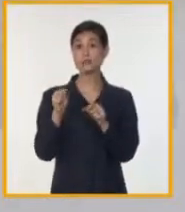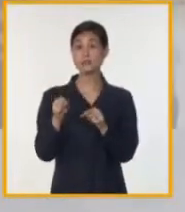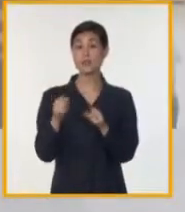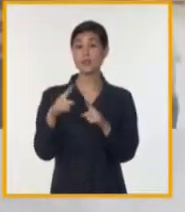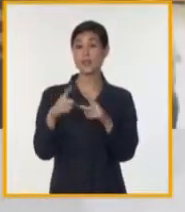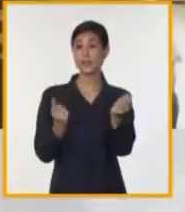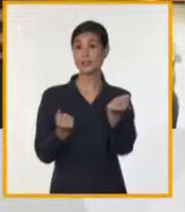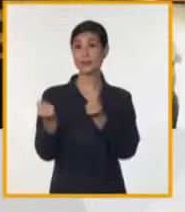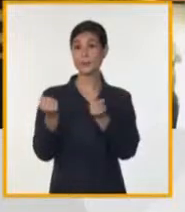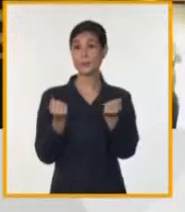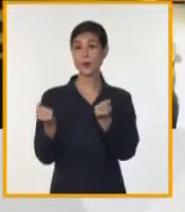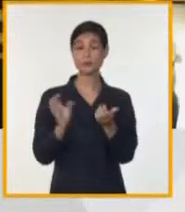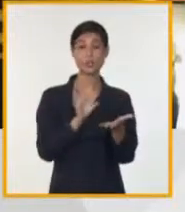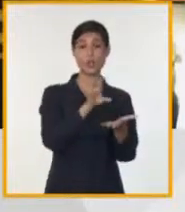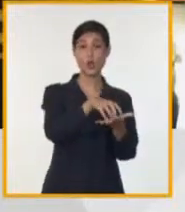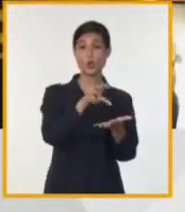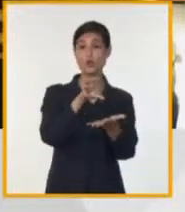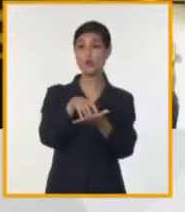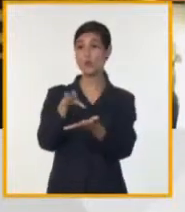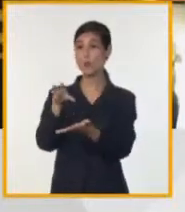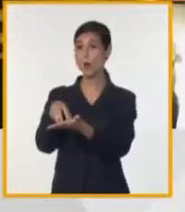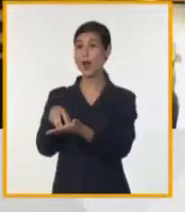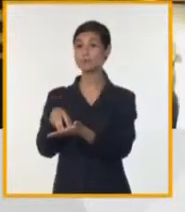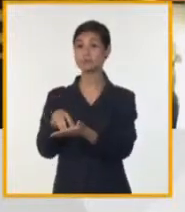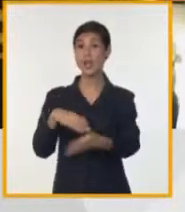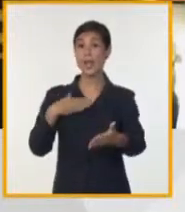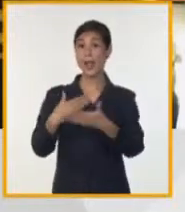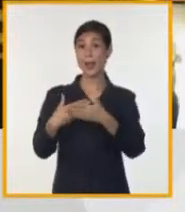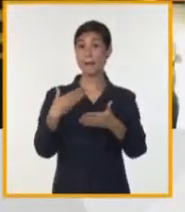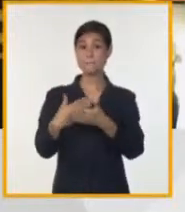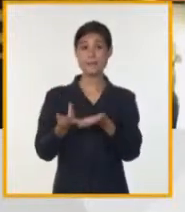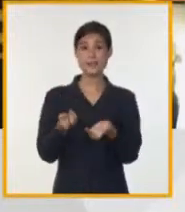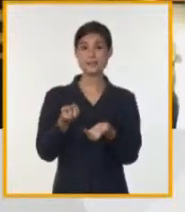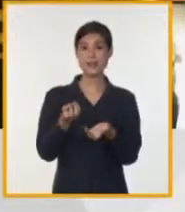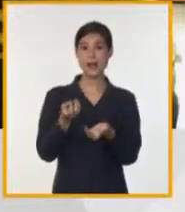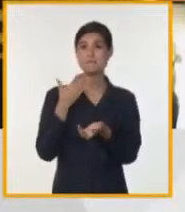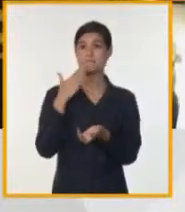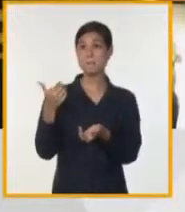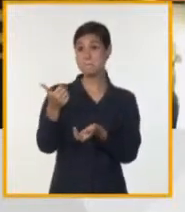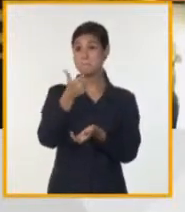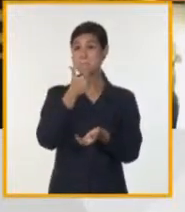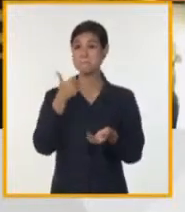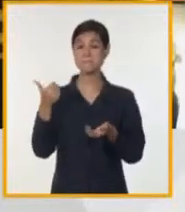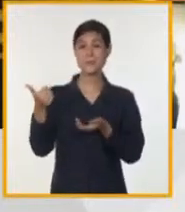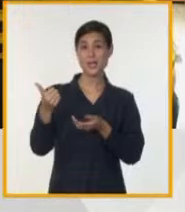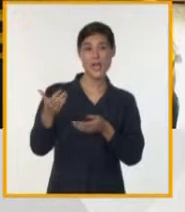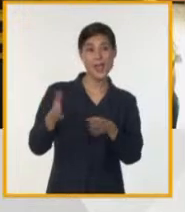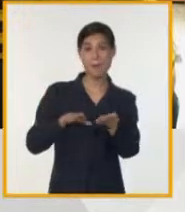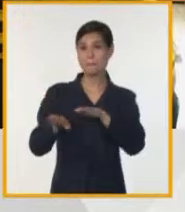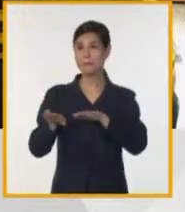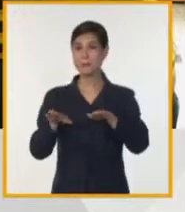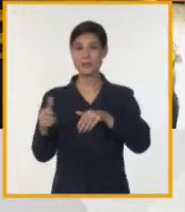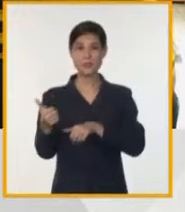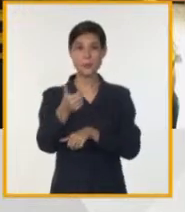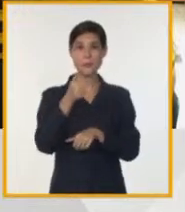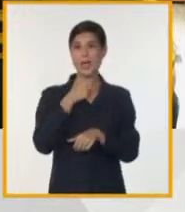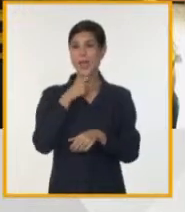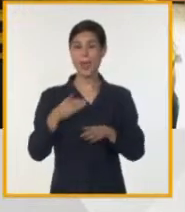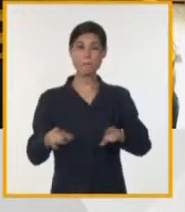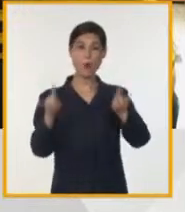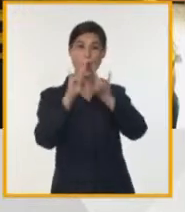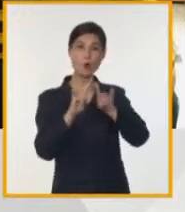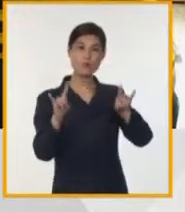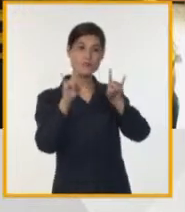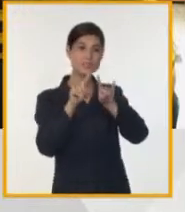los territorios, es una empresa muy dinámica, es una empresa que se ha acercado a las universidades, se ha acercado a la población,